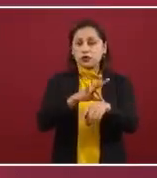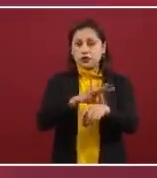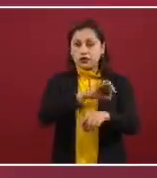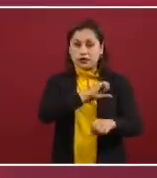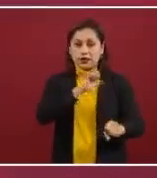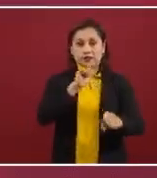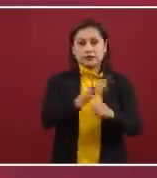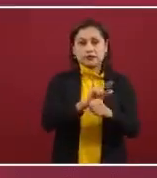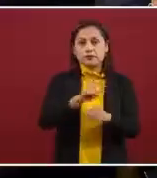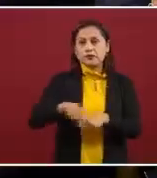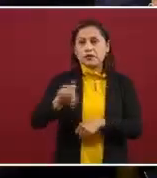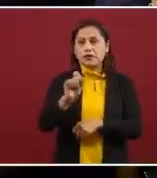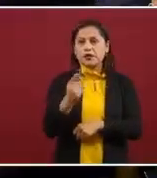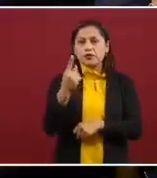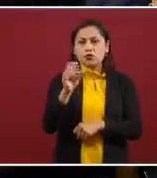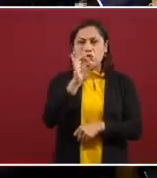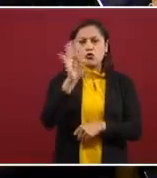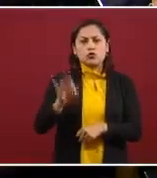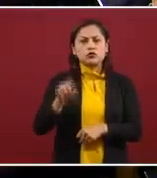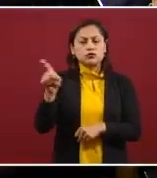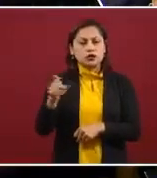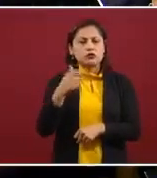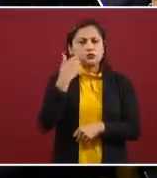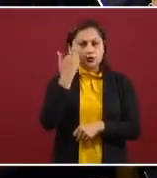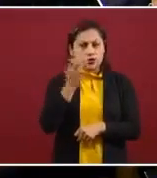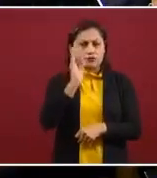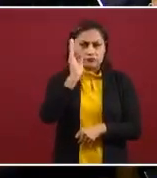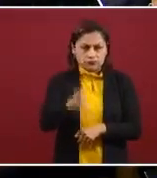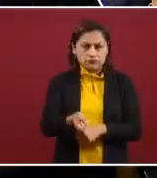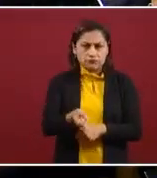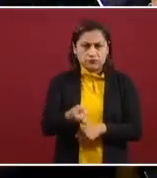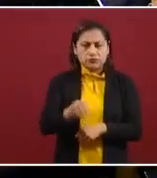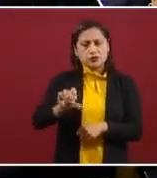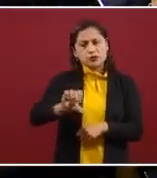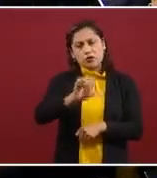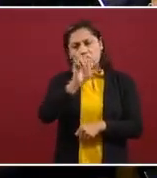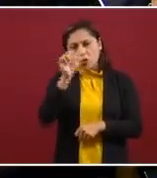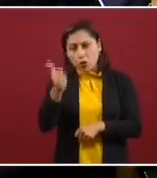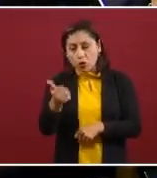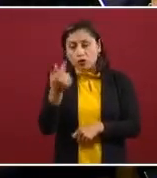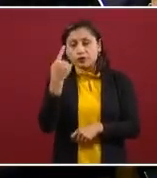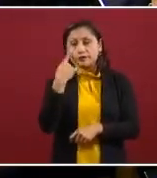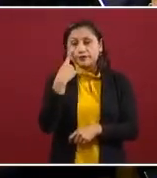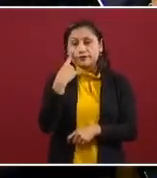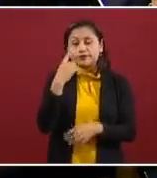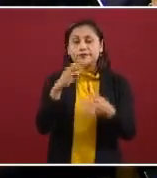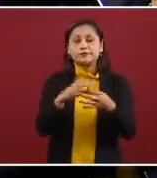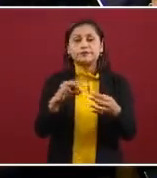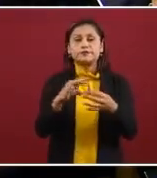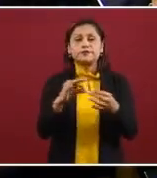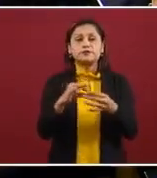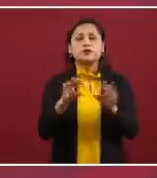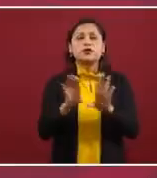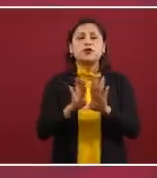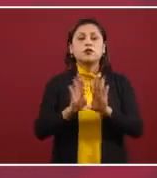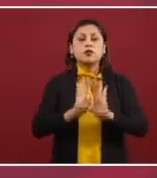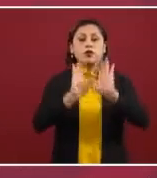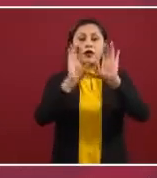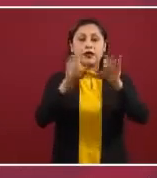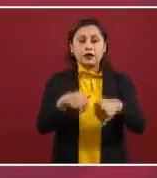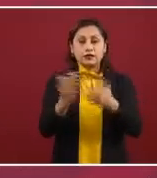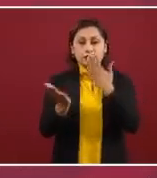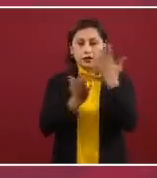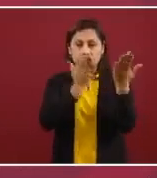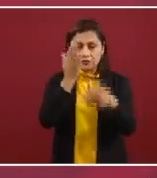solicitudes, y a eso de los que fueron aceptados. Y a eso hay que ver la otra gran barrera, que es el acceso a la carrera de medicina, a